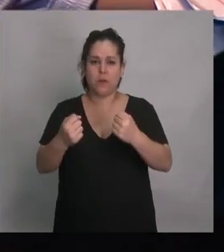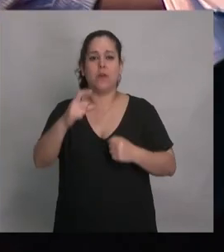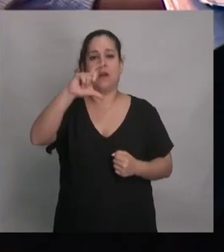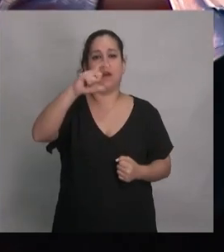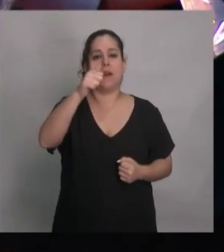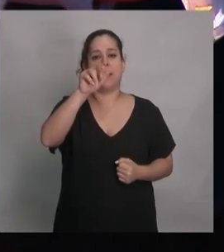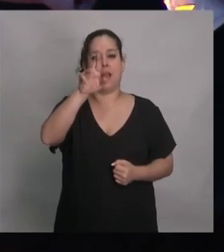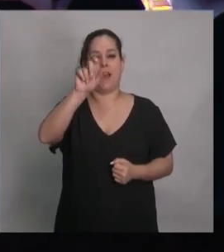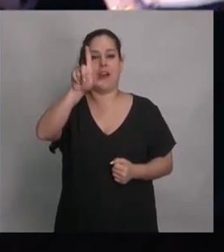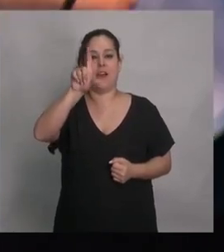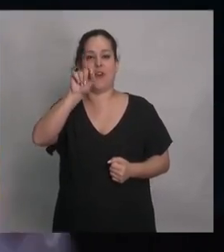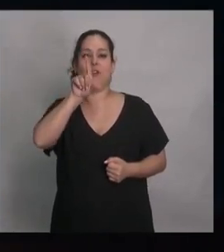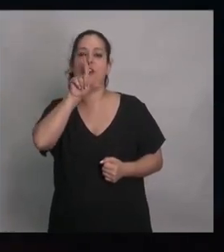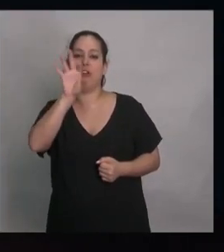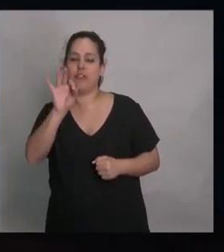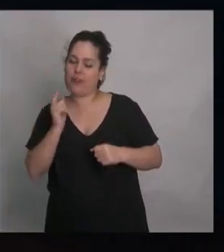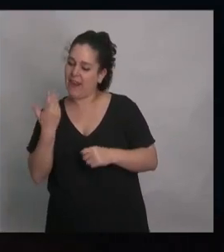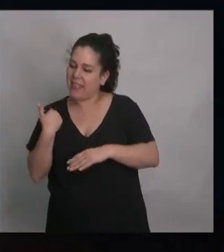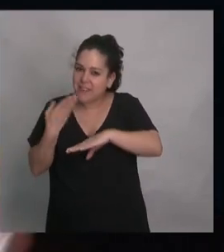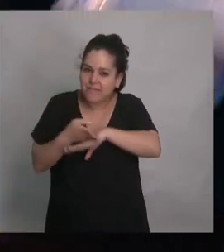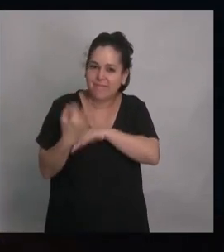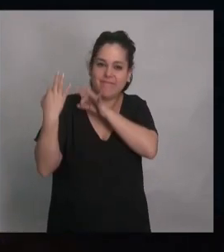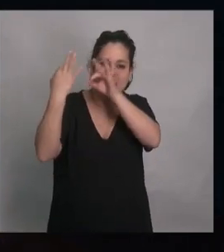Carlotto, acaba de ingresar.